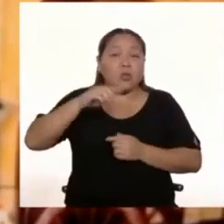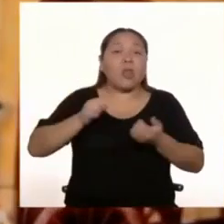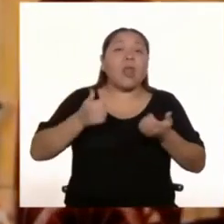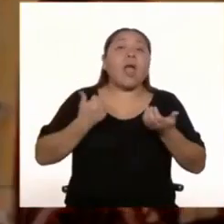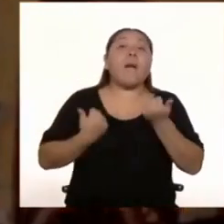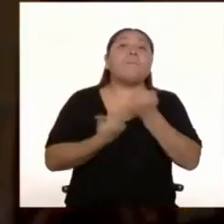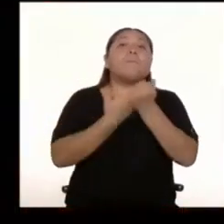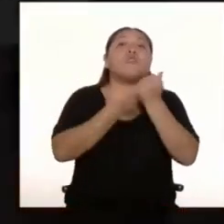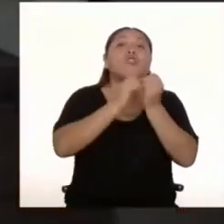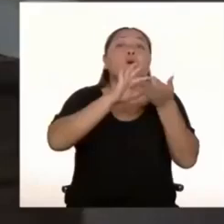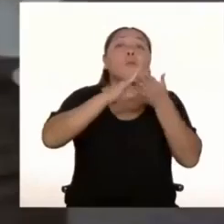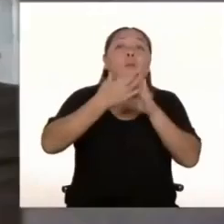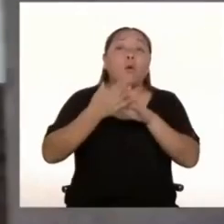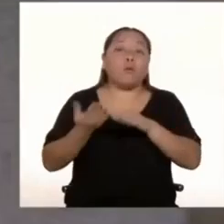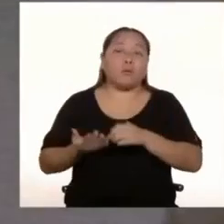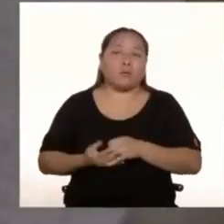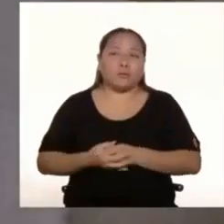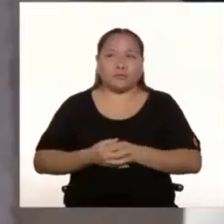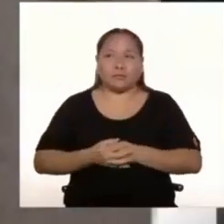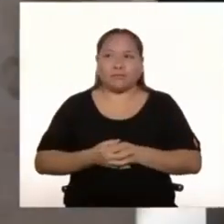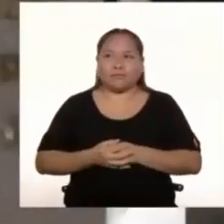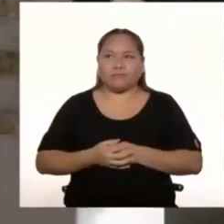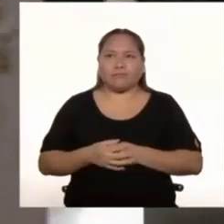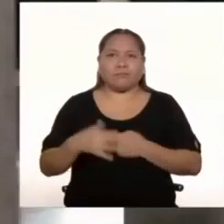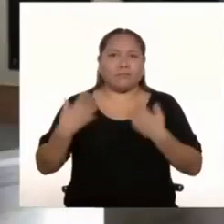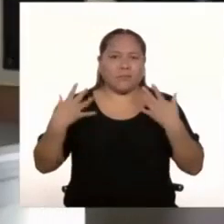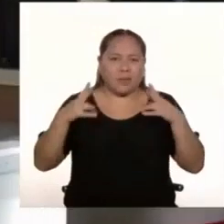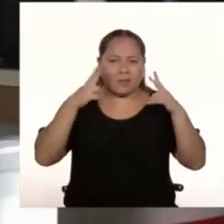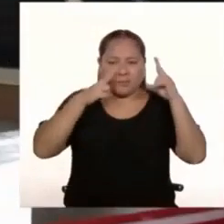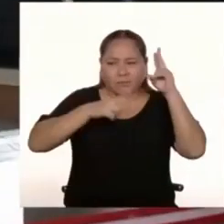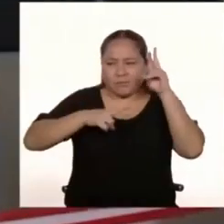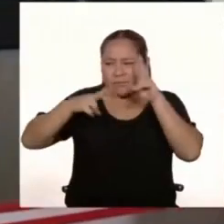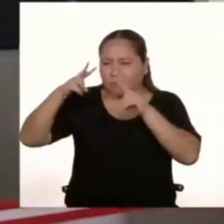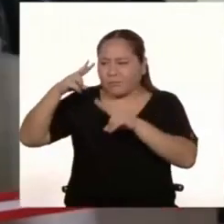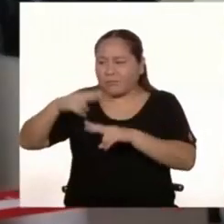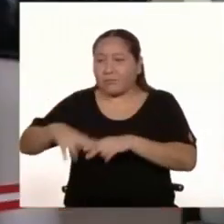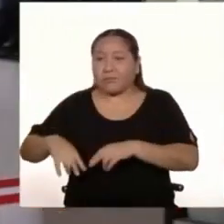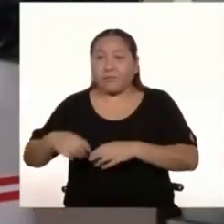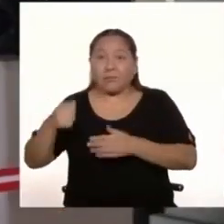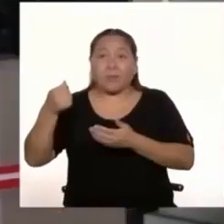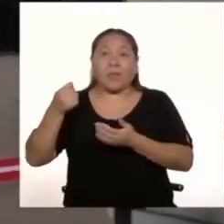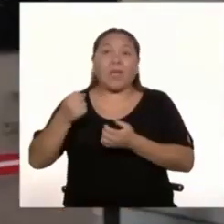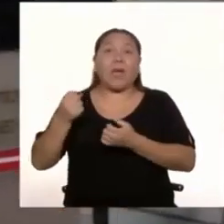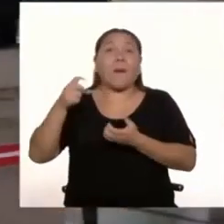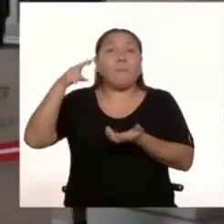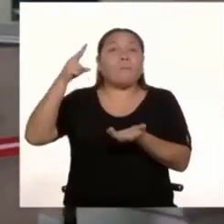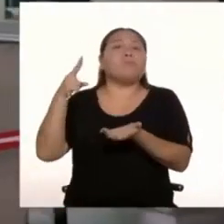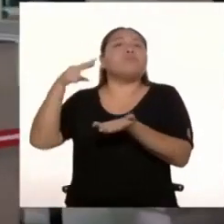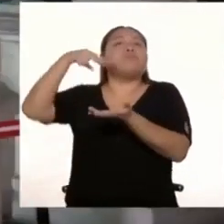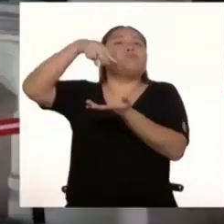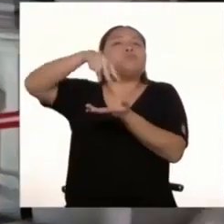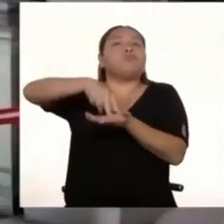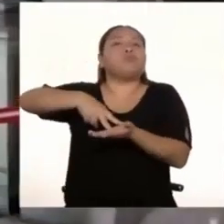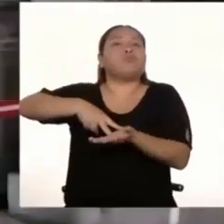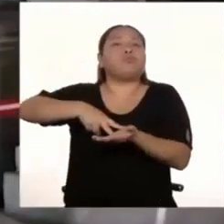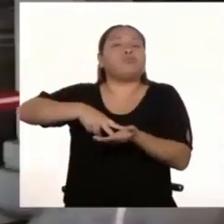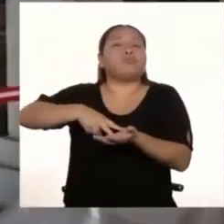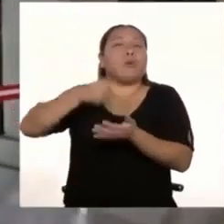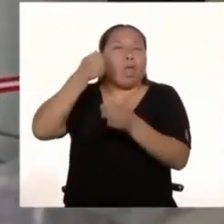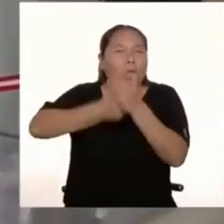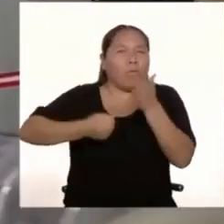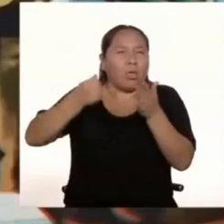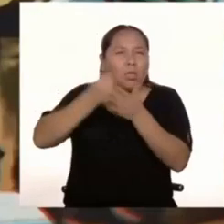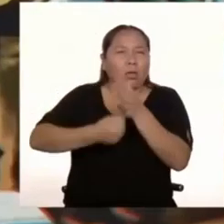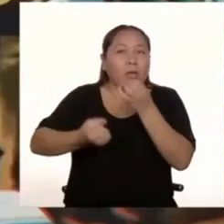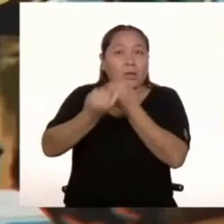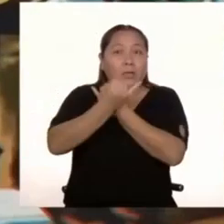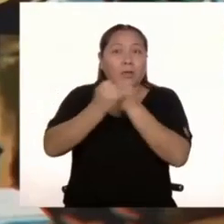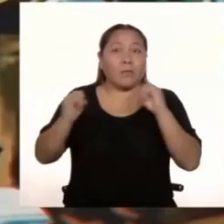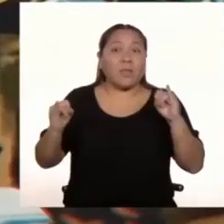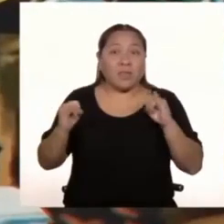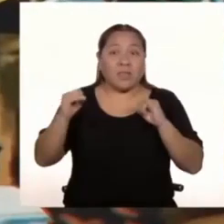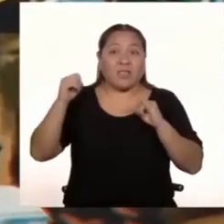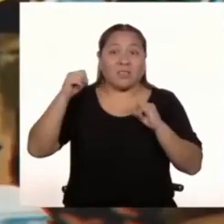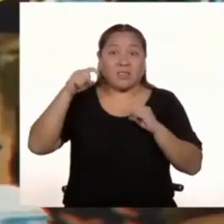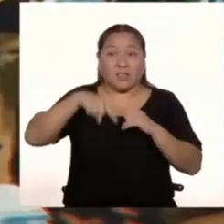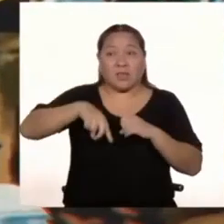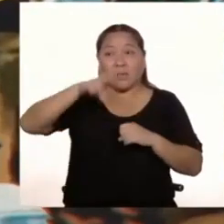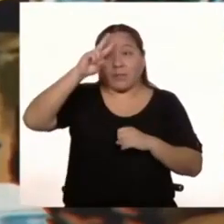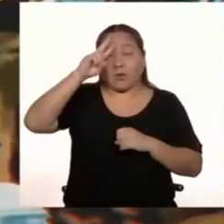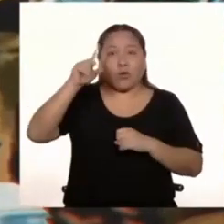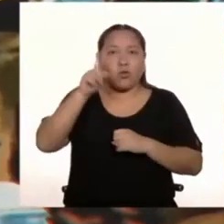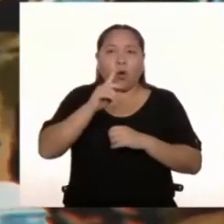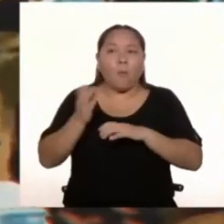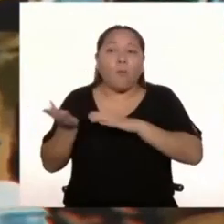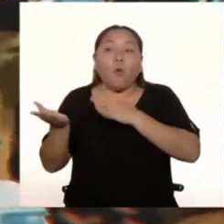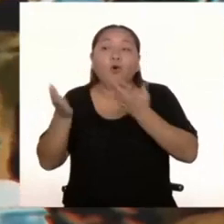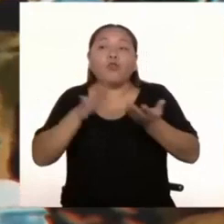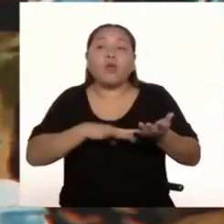Como estamos viendo, la mayor parte de nuestros héroes fundadores de la independencia no murieron en el campo de batalla, pero